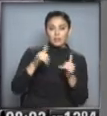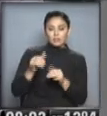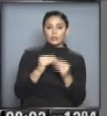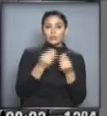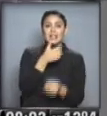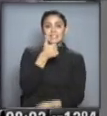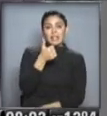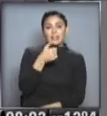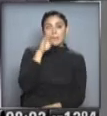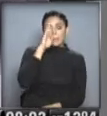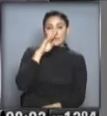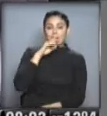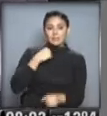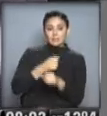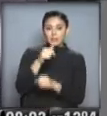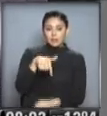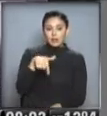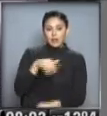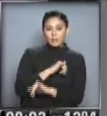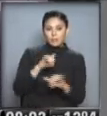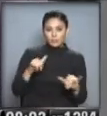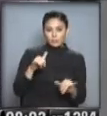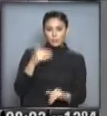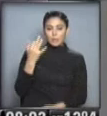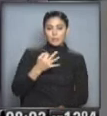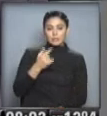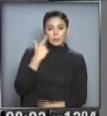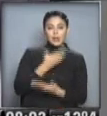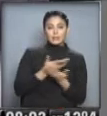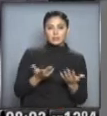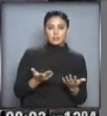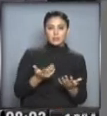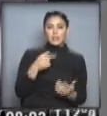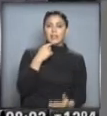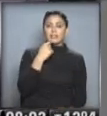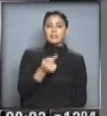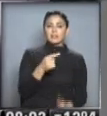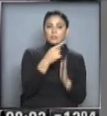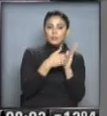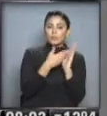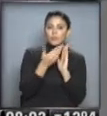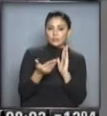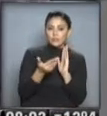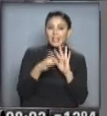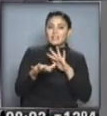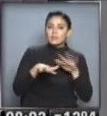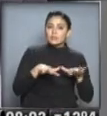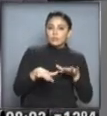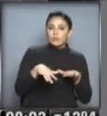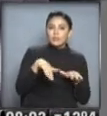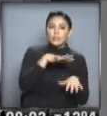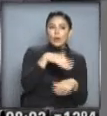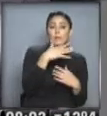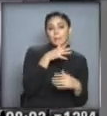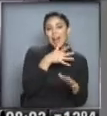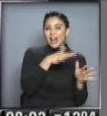al menos en los últimos meses. Él, en el informe que presentó, señalaba que se ocurrieron en circunstancias y en lugares